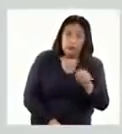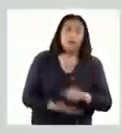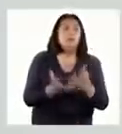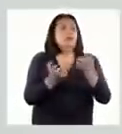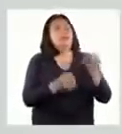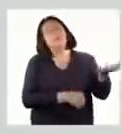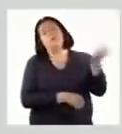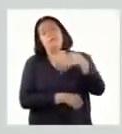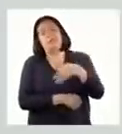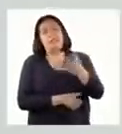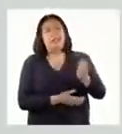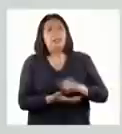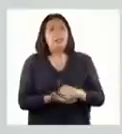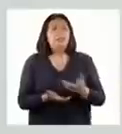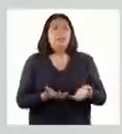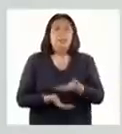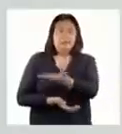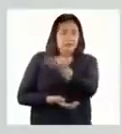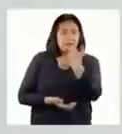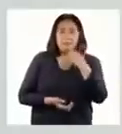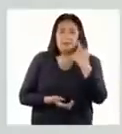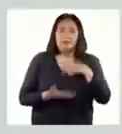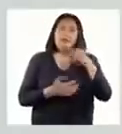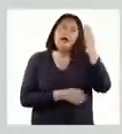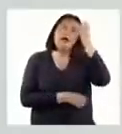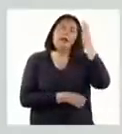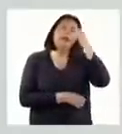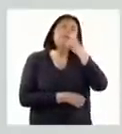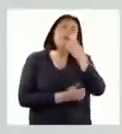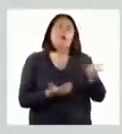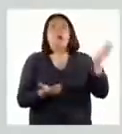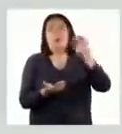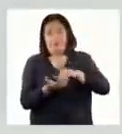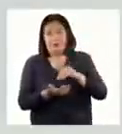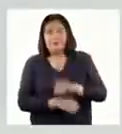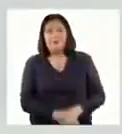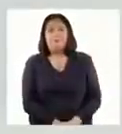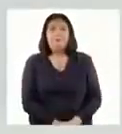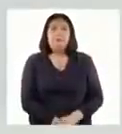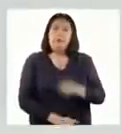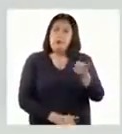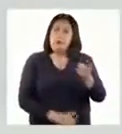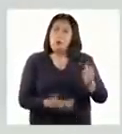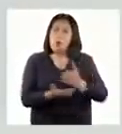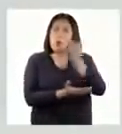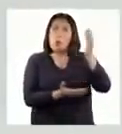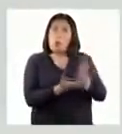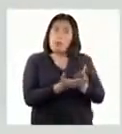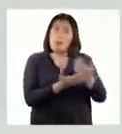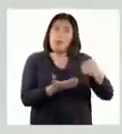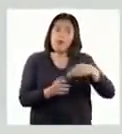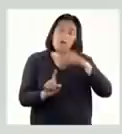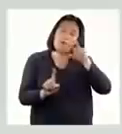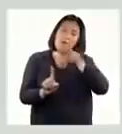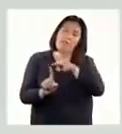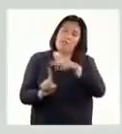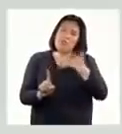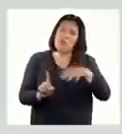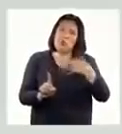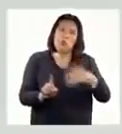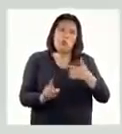quiero invitarlas y a invitarlos a reflexionar una vez más. Los problemas que hemos visto, como la